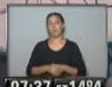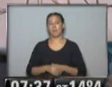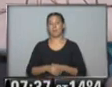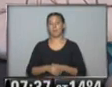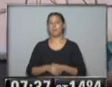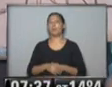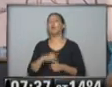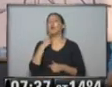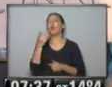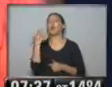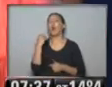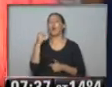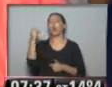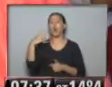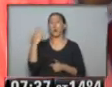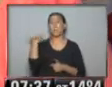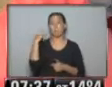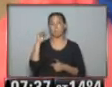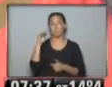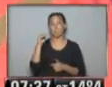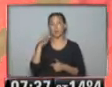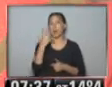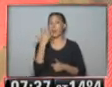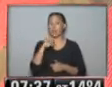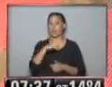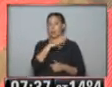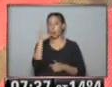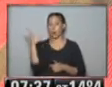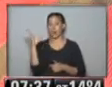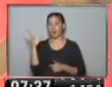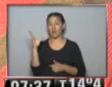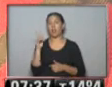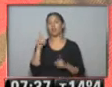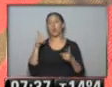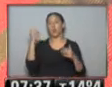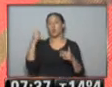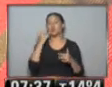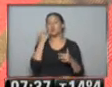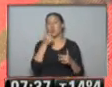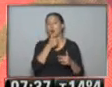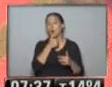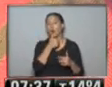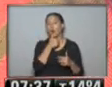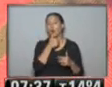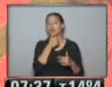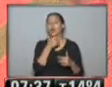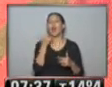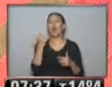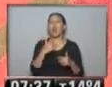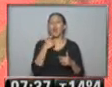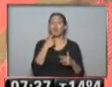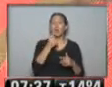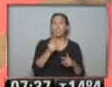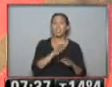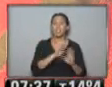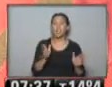Señora, ¿cuánto hace que están sin luz? Del martes a las 5 de la madrugada, sin luz y sin agua. ¿Hicieron algún tipo de reclamo? ¿Recibieron